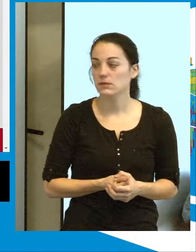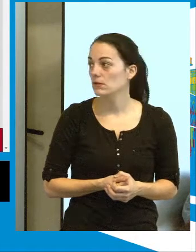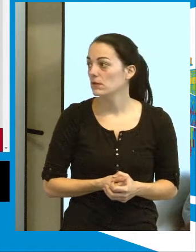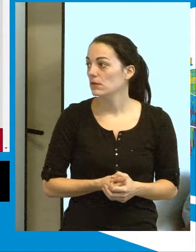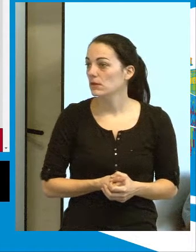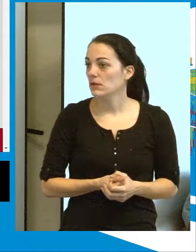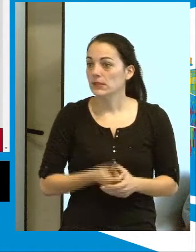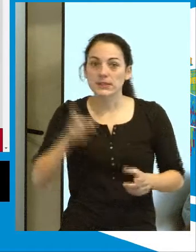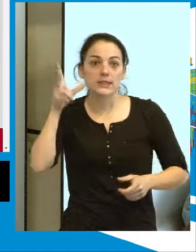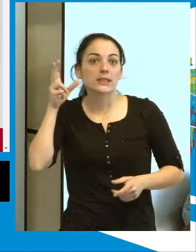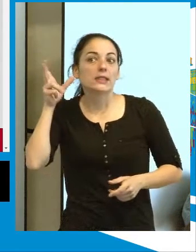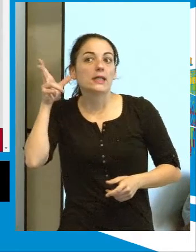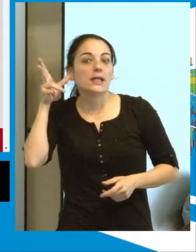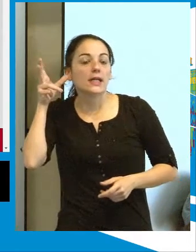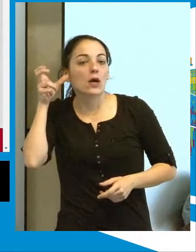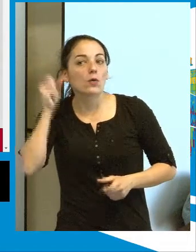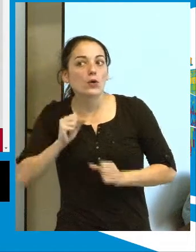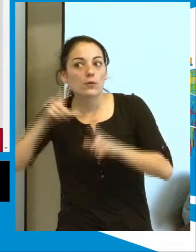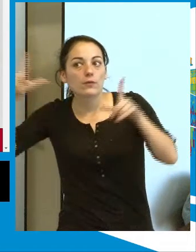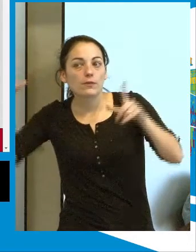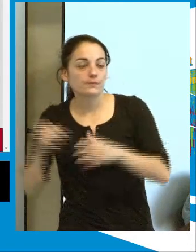Vale, activa el audio.